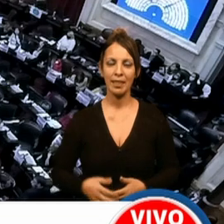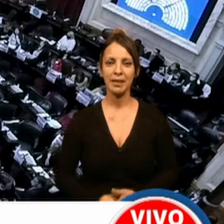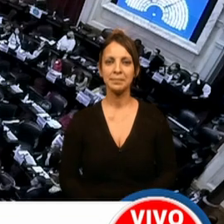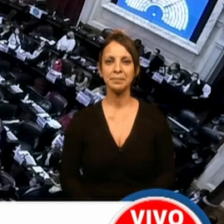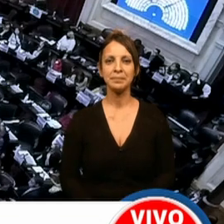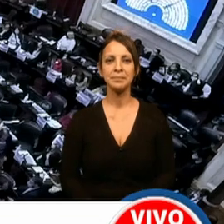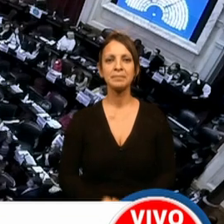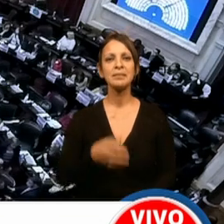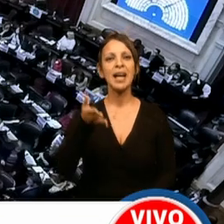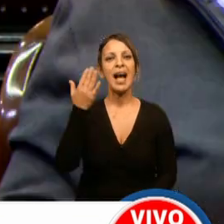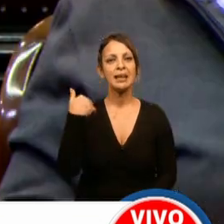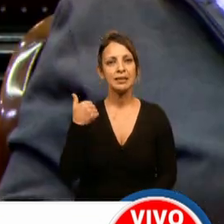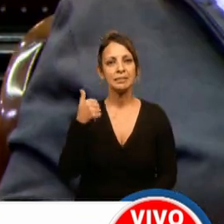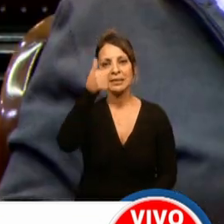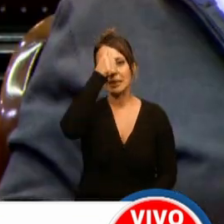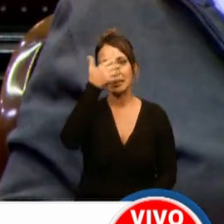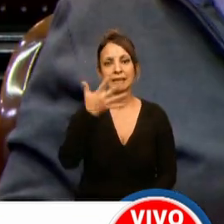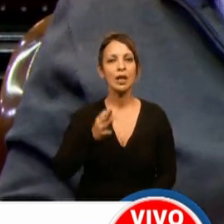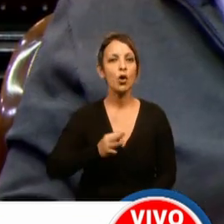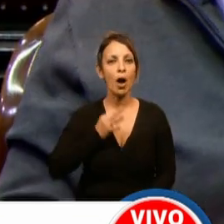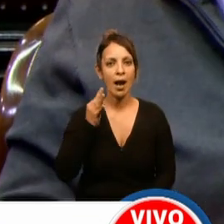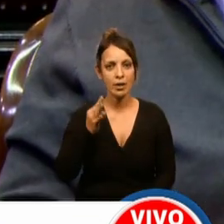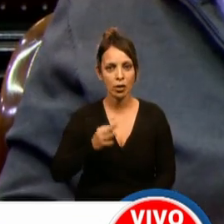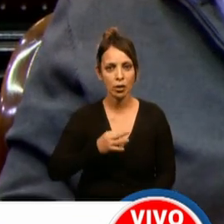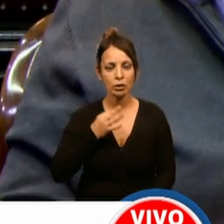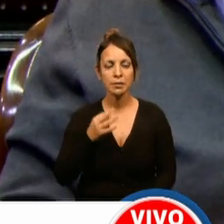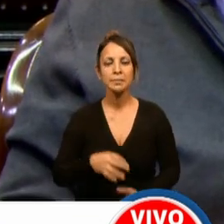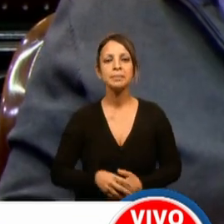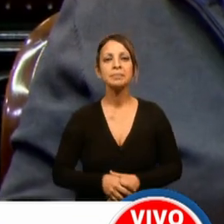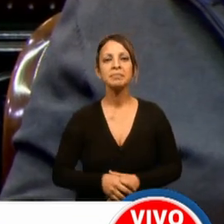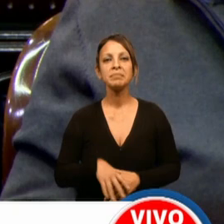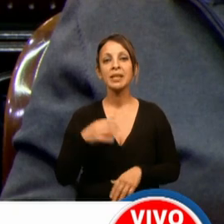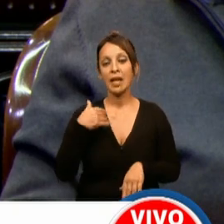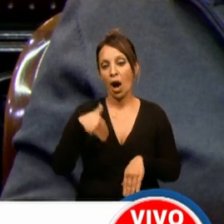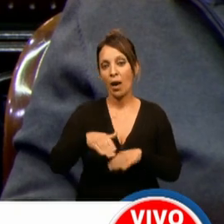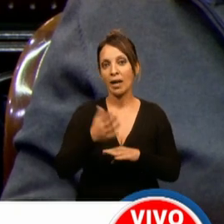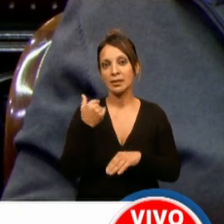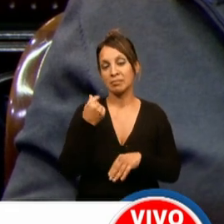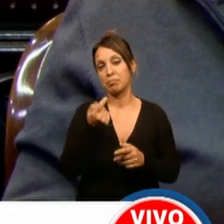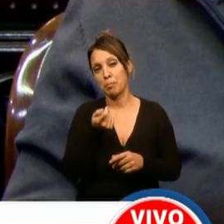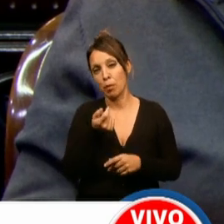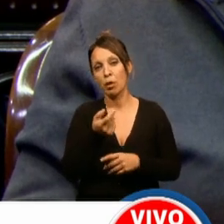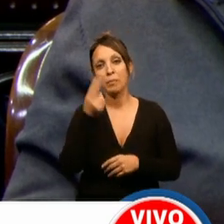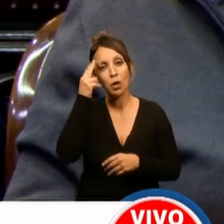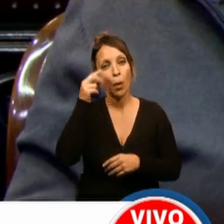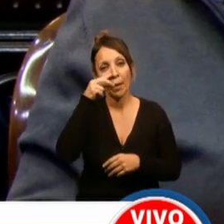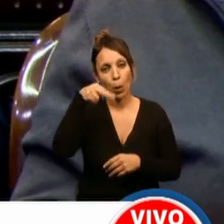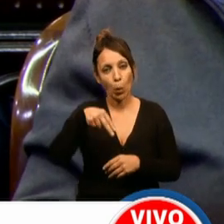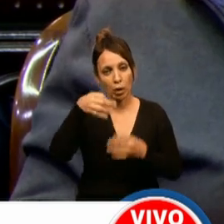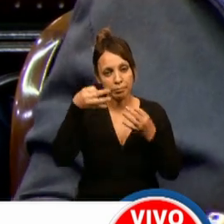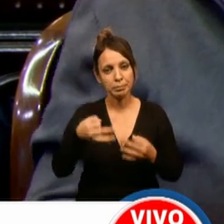hace 65 años y a esta altura un par de días porque fue el 9 de junio